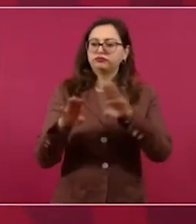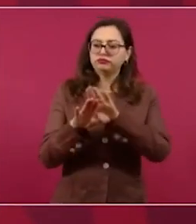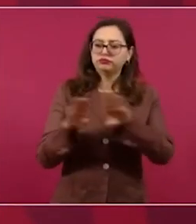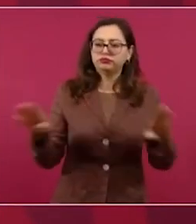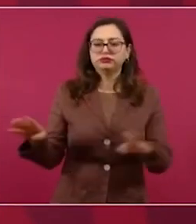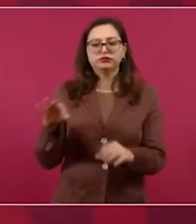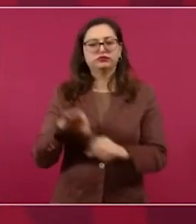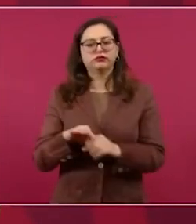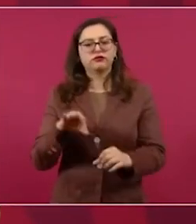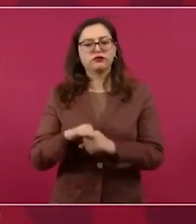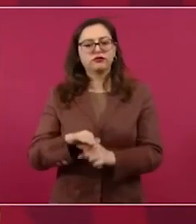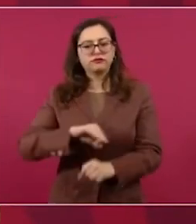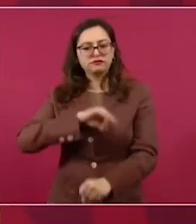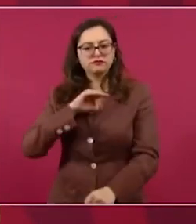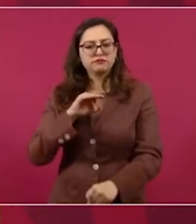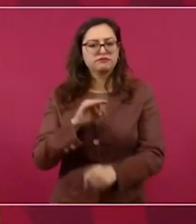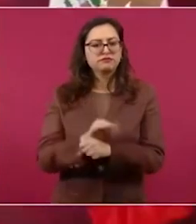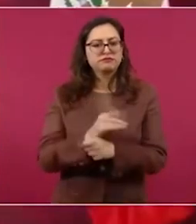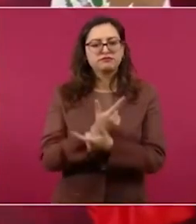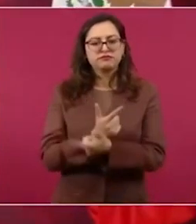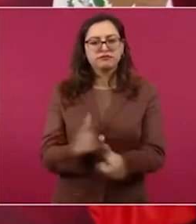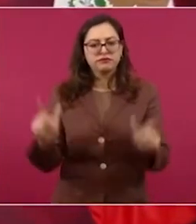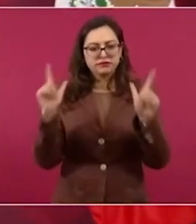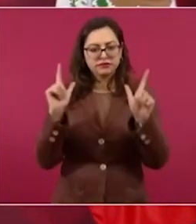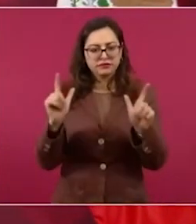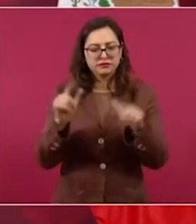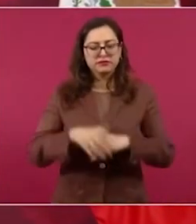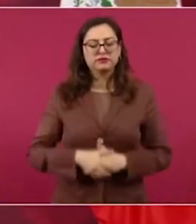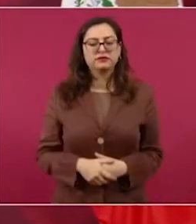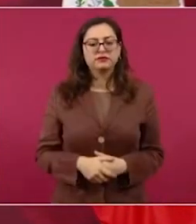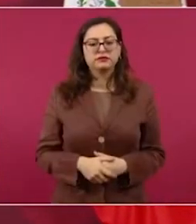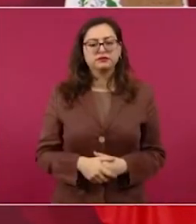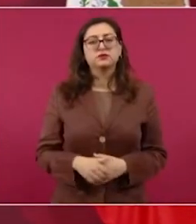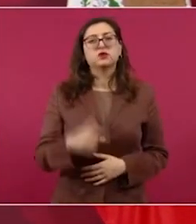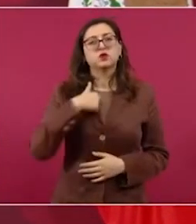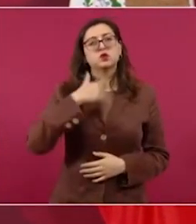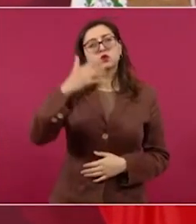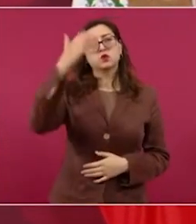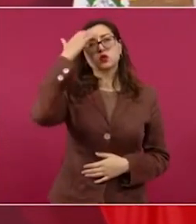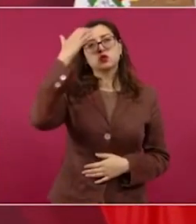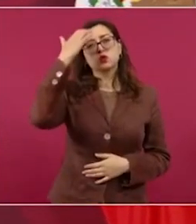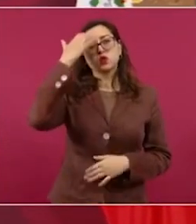Lo conocí allá por